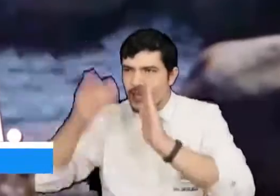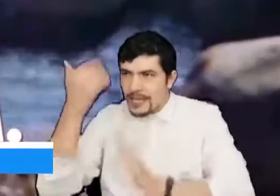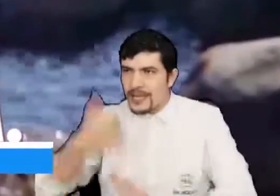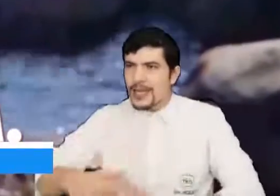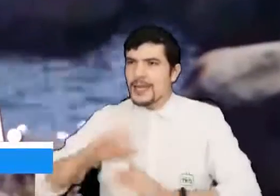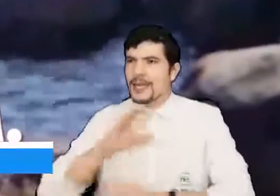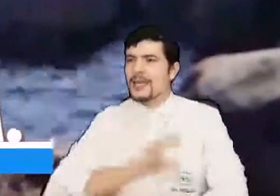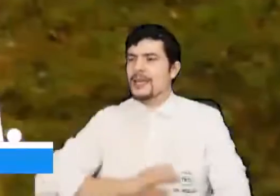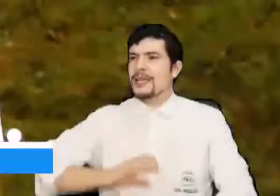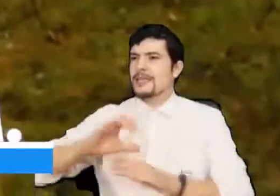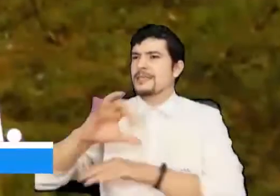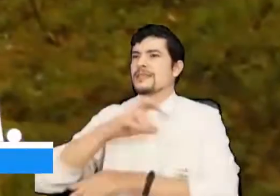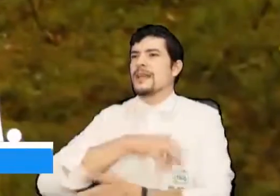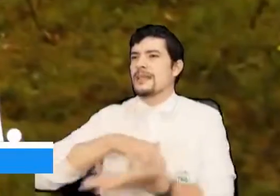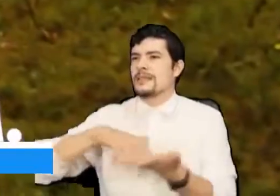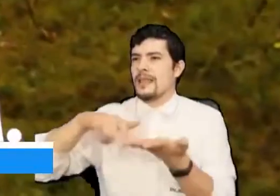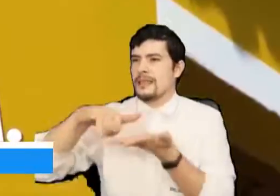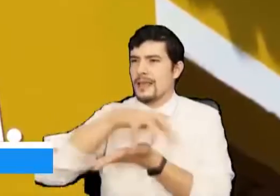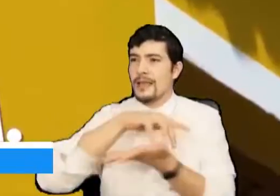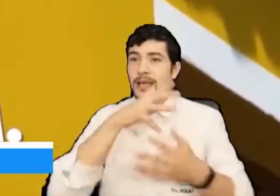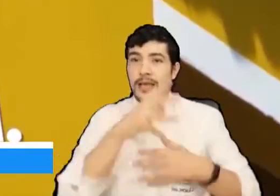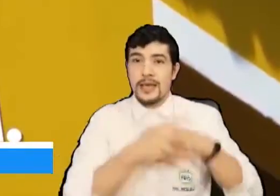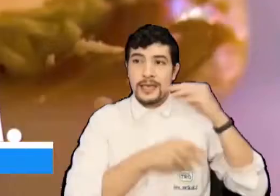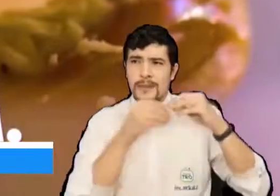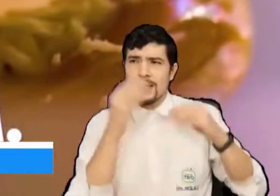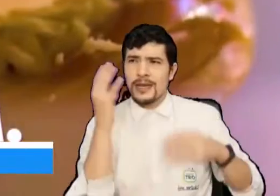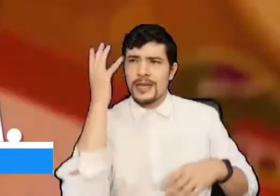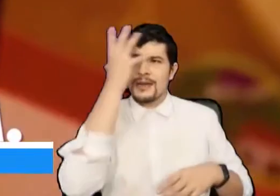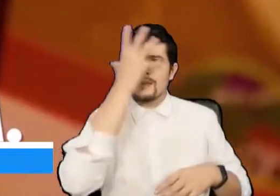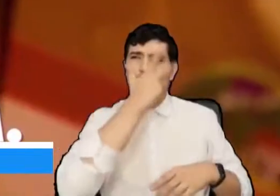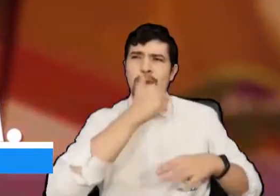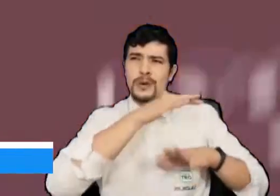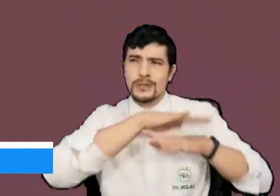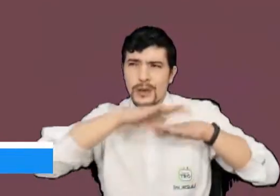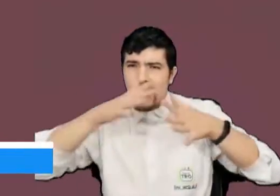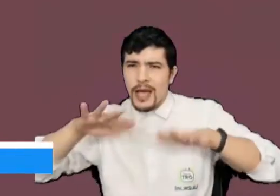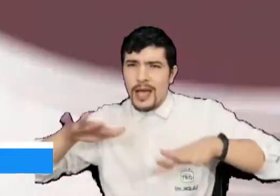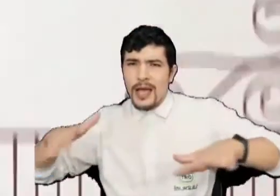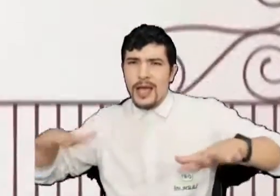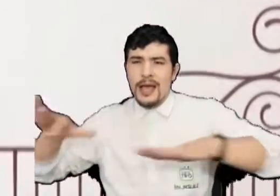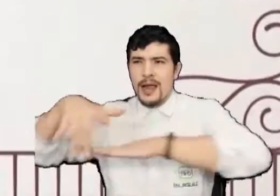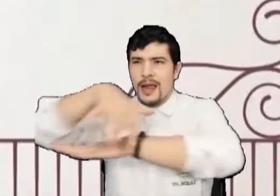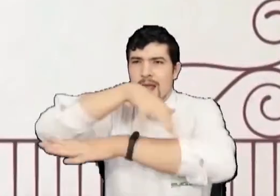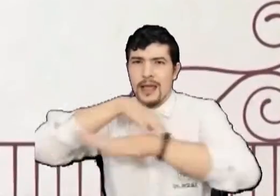los fantásticos paisajes de una tierra mágica. No